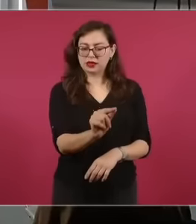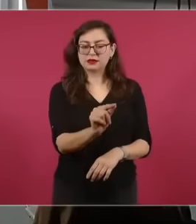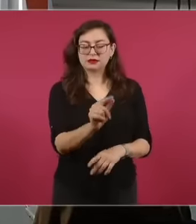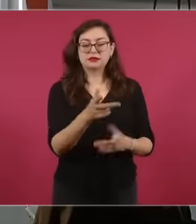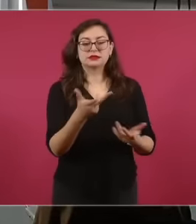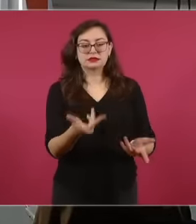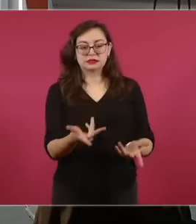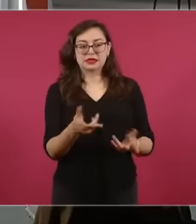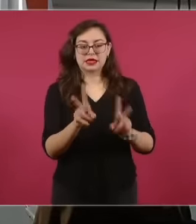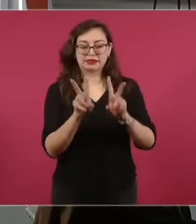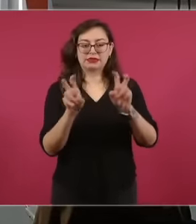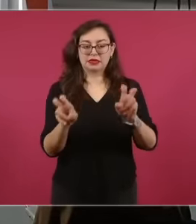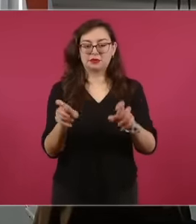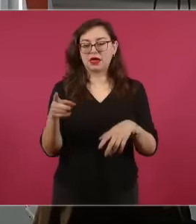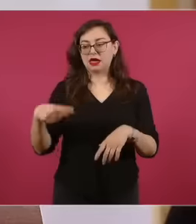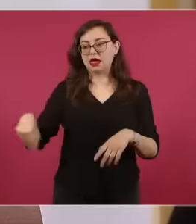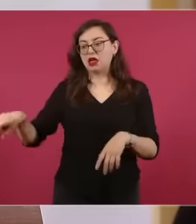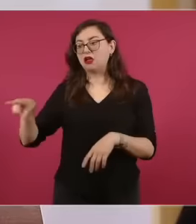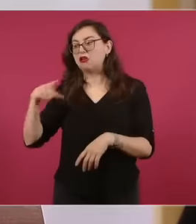estos recursos de amparo,